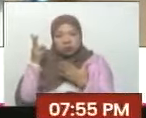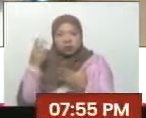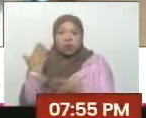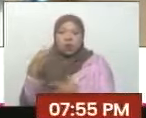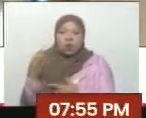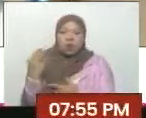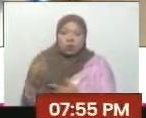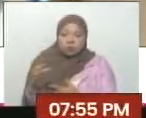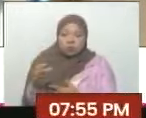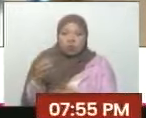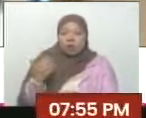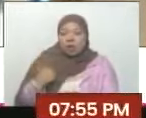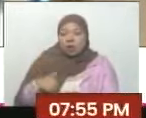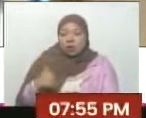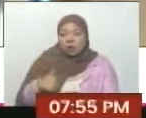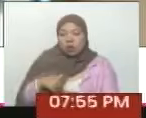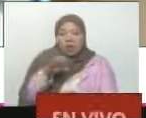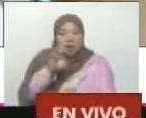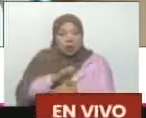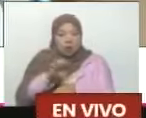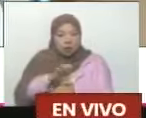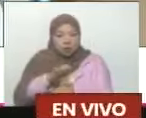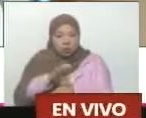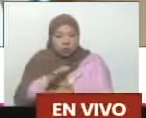Ecuador y Argentina. ¿Qué mayo, número daba el fondo?